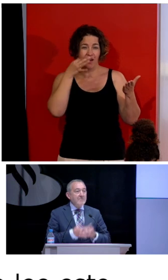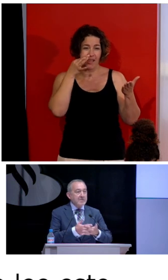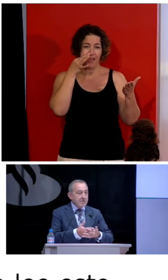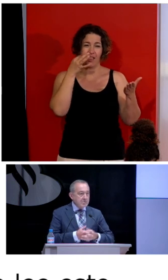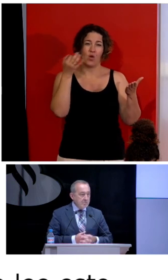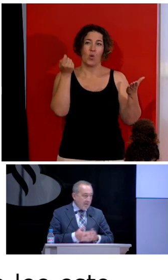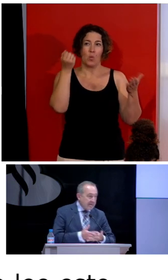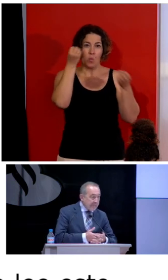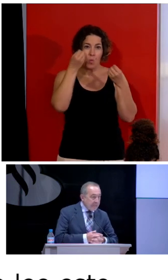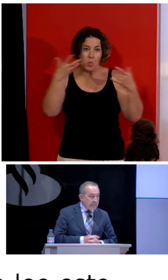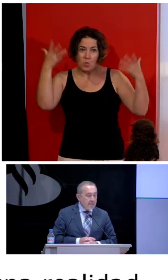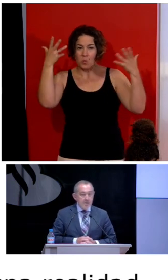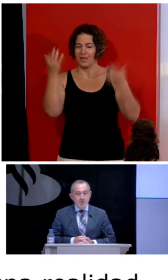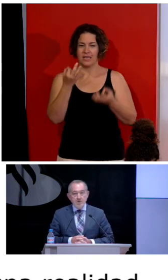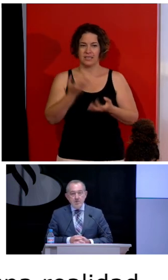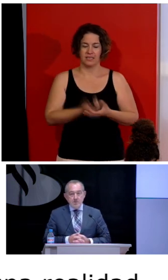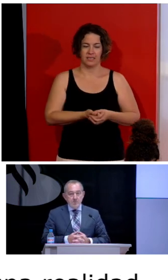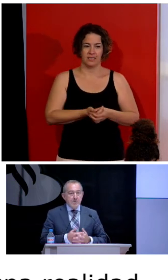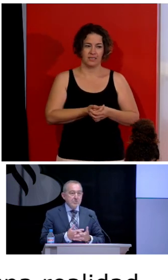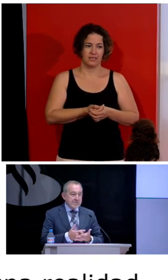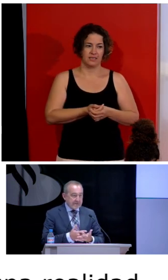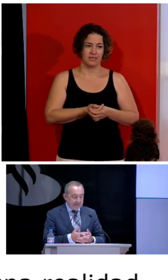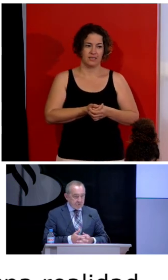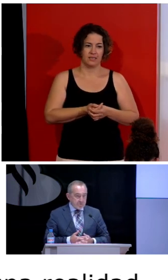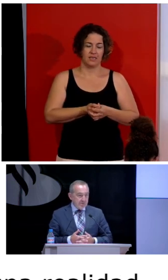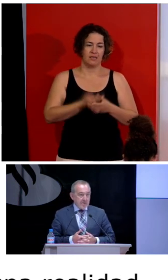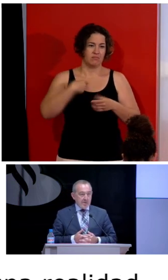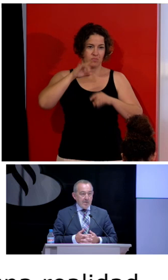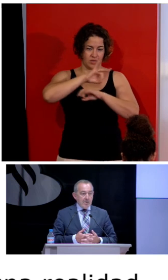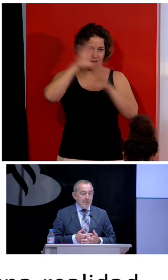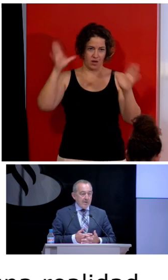¿Una ficción? ¿Una realidad? Vamos a ser claros.